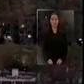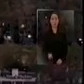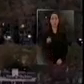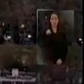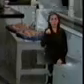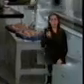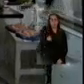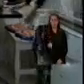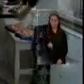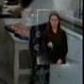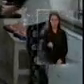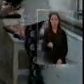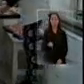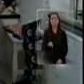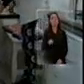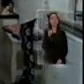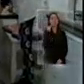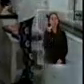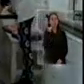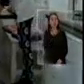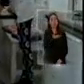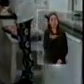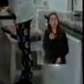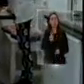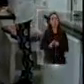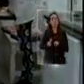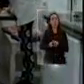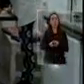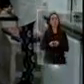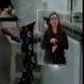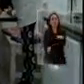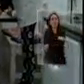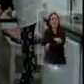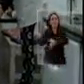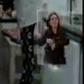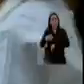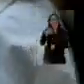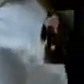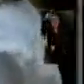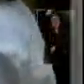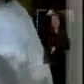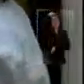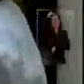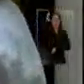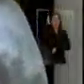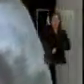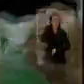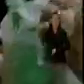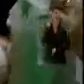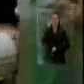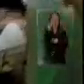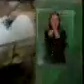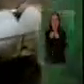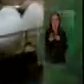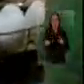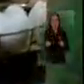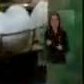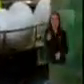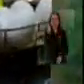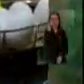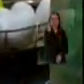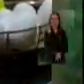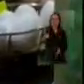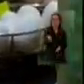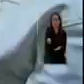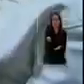Hoy día, niñitas, vamos a hacer un bracito de reina. ¿Les parece? Tres huevos, tres cucharadas